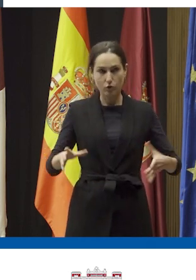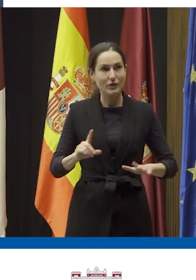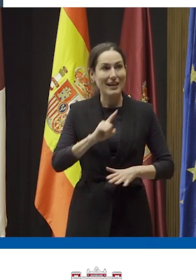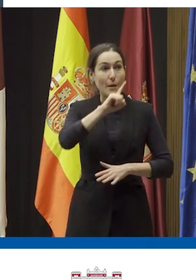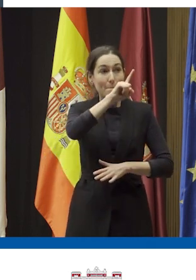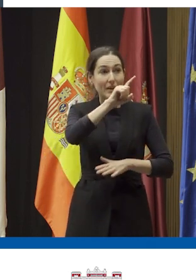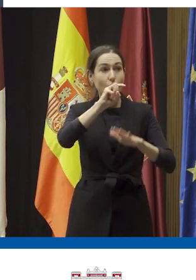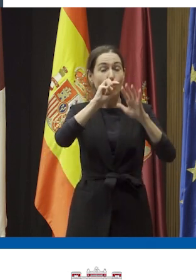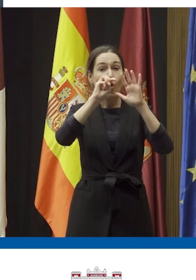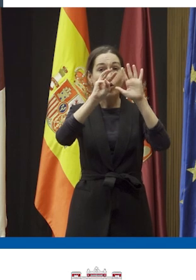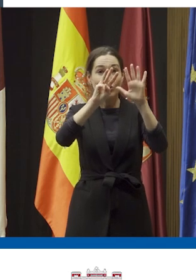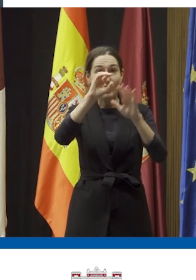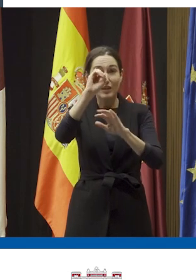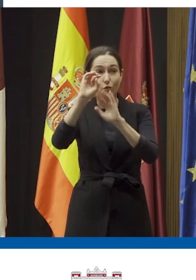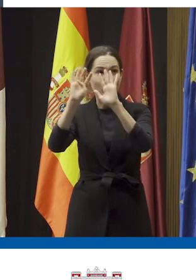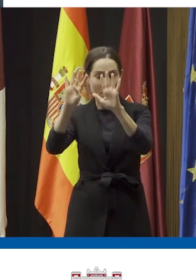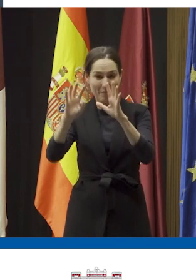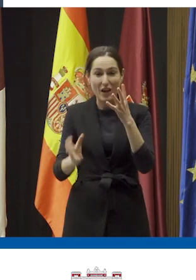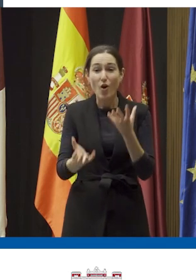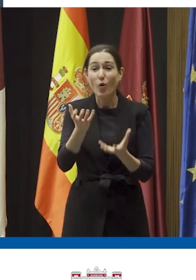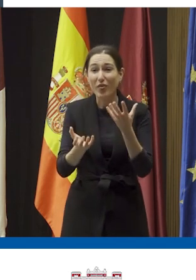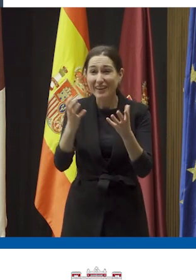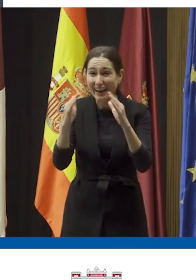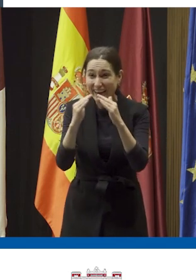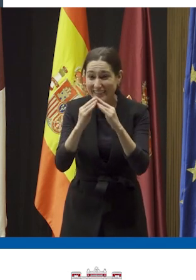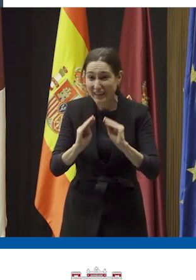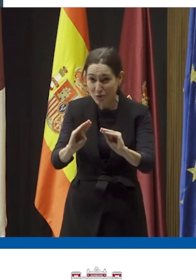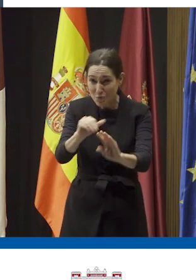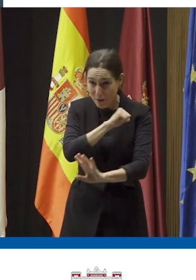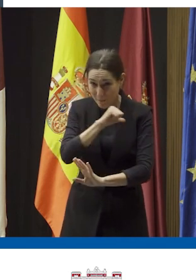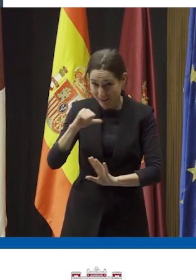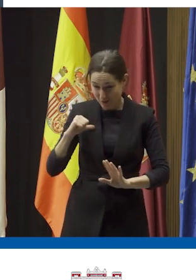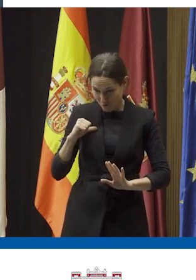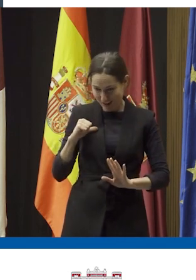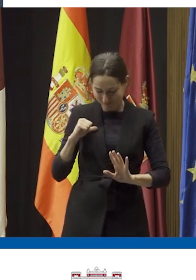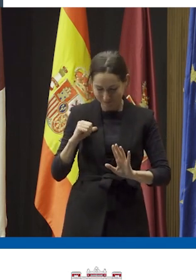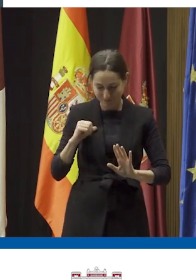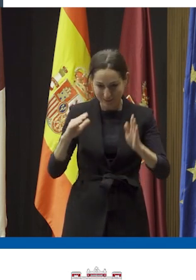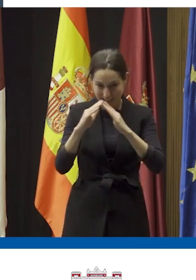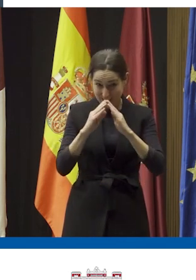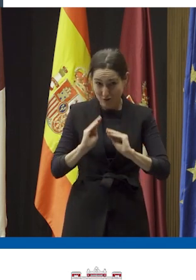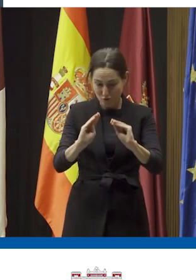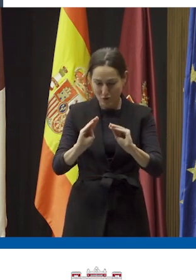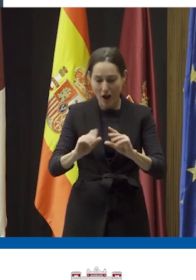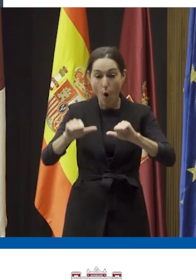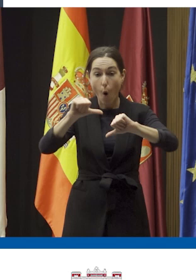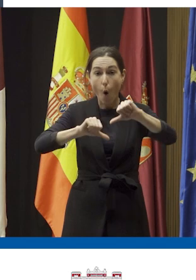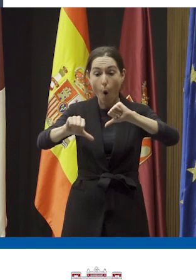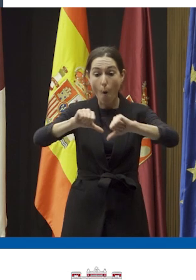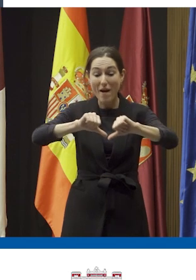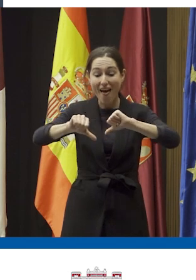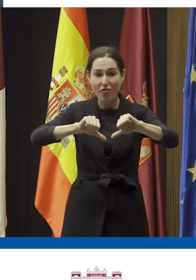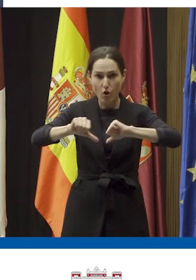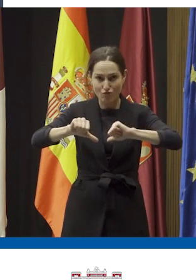se atrevió en la cocina de su domicilio particular, el de Ephraim McDowell, su domicilio particular, practicar la operación de